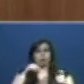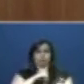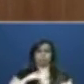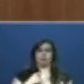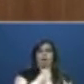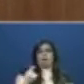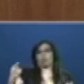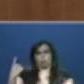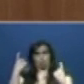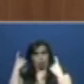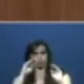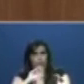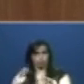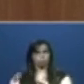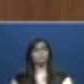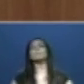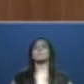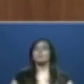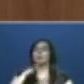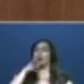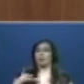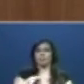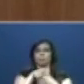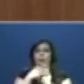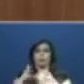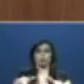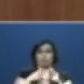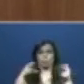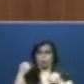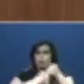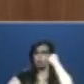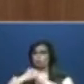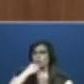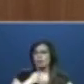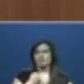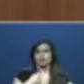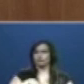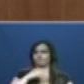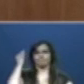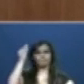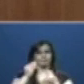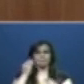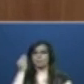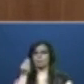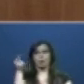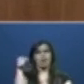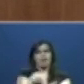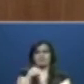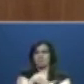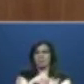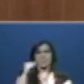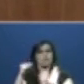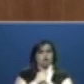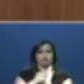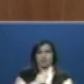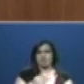alumnos en las actuales circunstancias socioeconómicas creemos que debe mantenerse la misma exigencia de nota que hasta